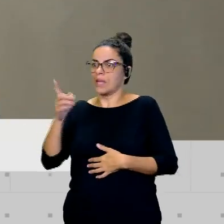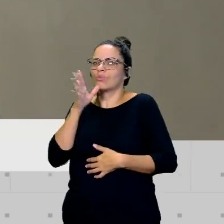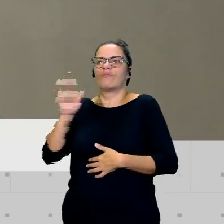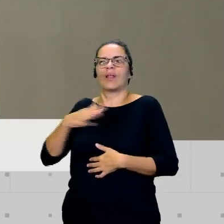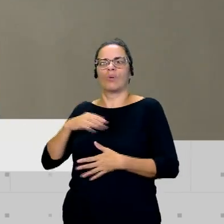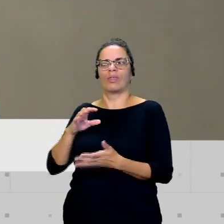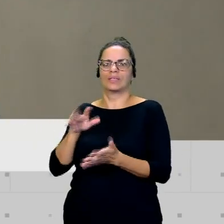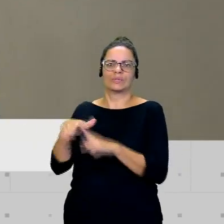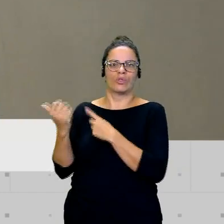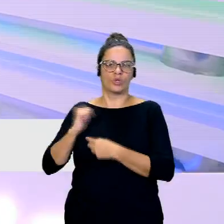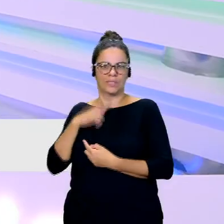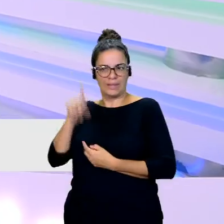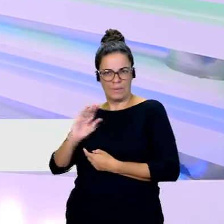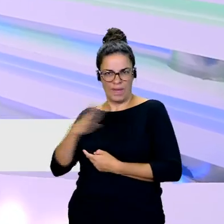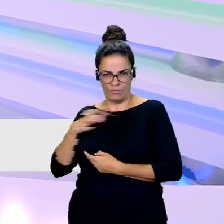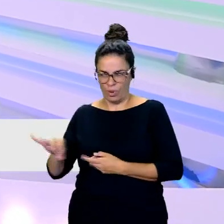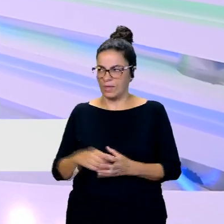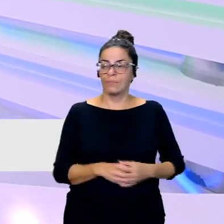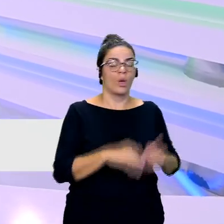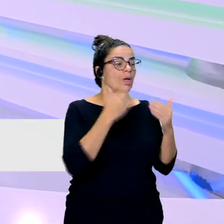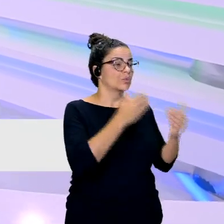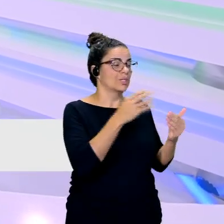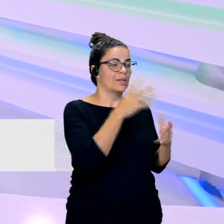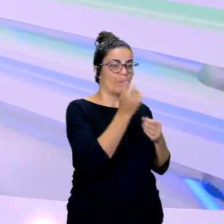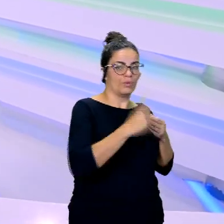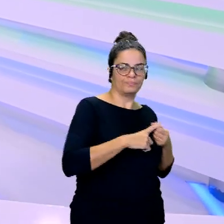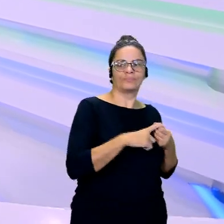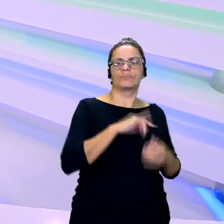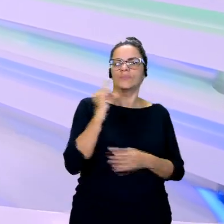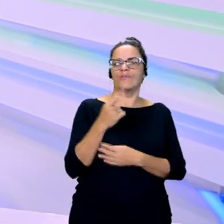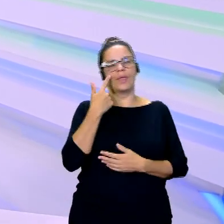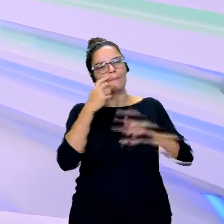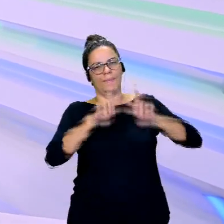nosotros. Gracias a ustedes. Torrelana, jefe de Vigilancia Epidemiológica de la Dirección de Salud Pública.